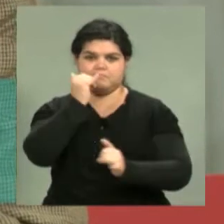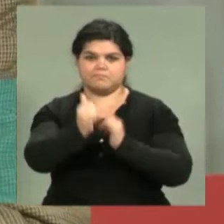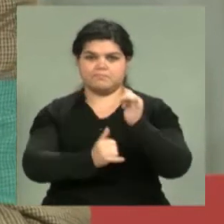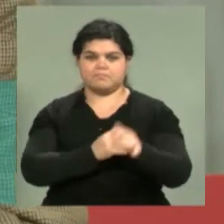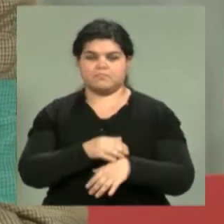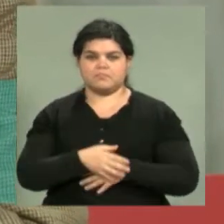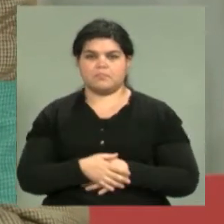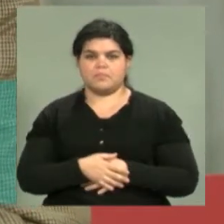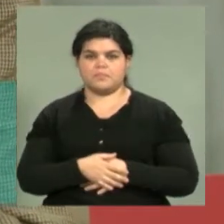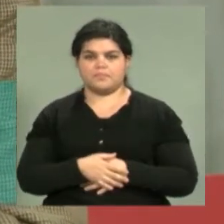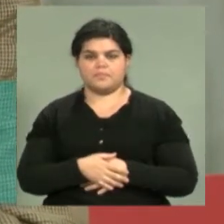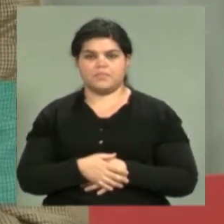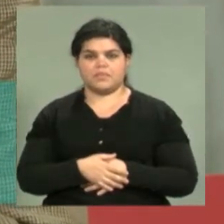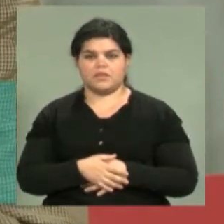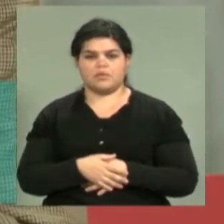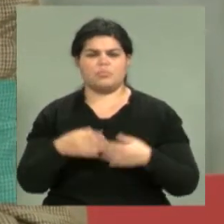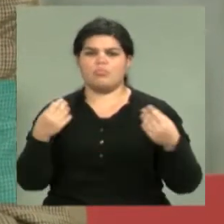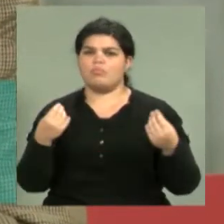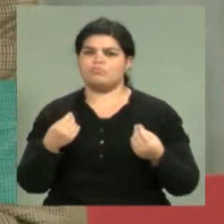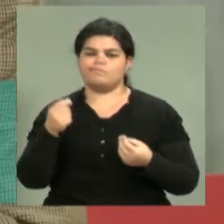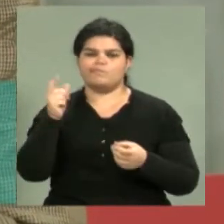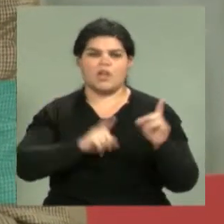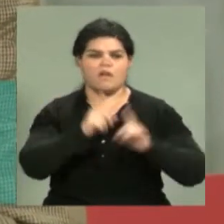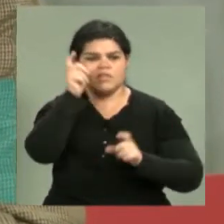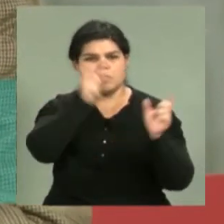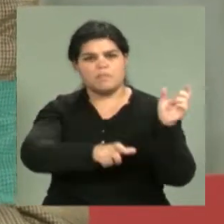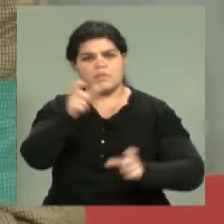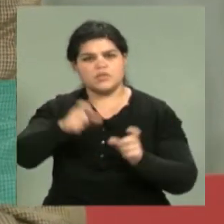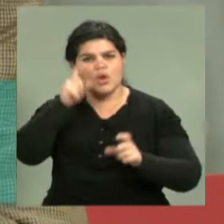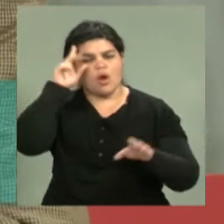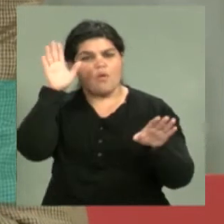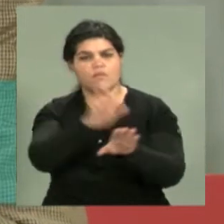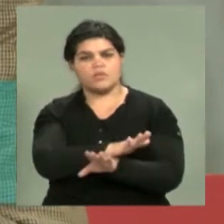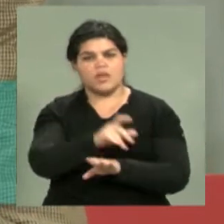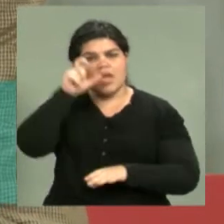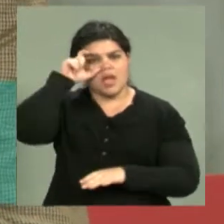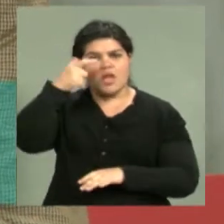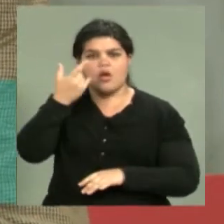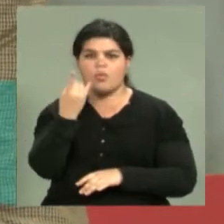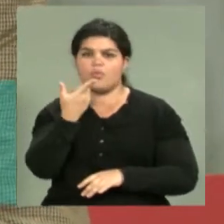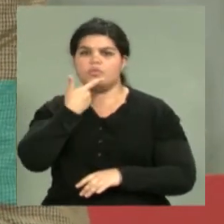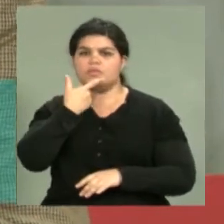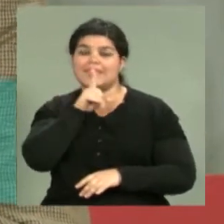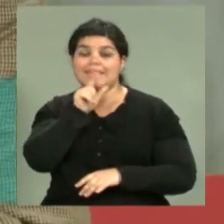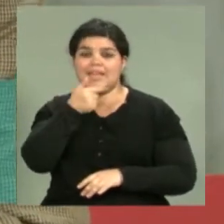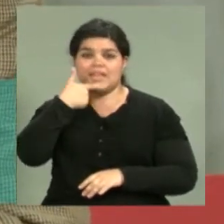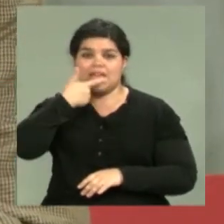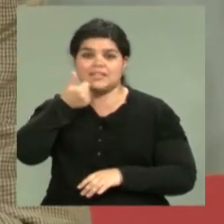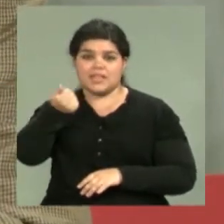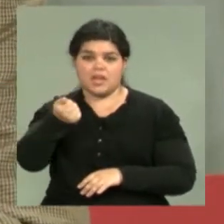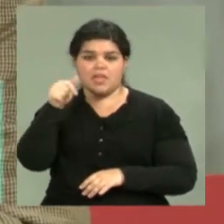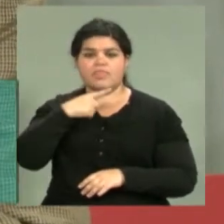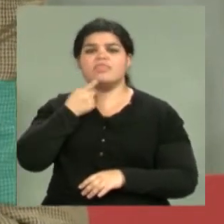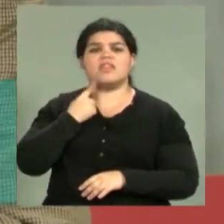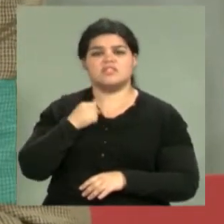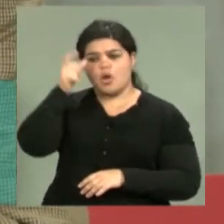veces la gente se confunde porque creen que eutanasia es simplemente el deseo de alguien, o